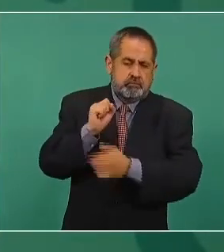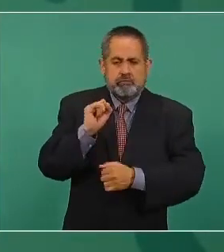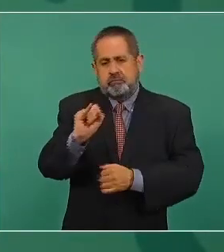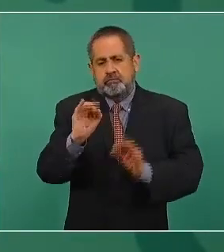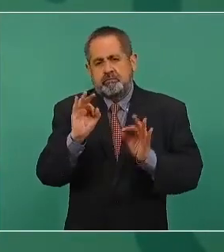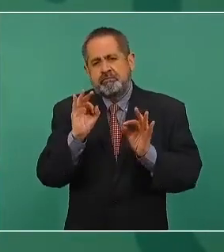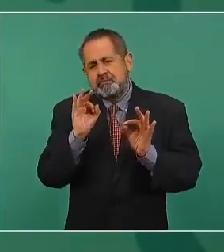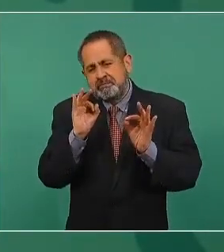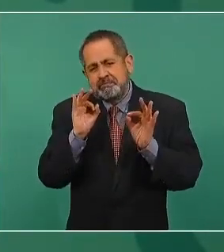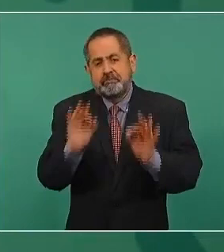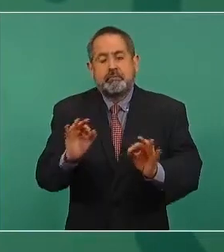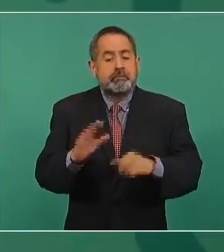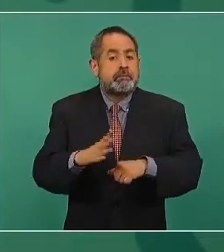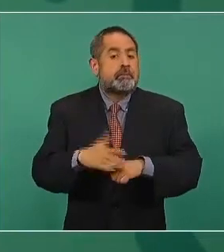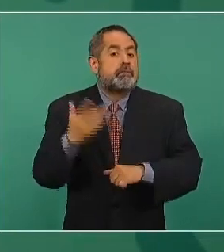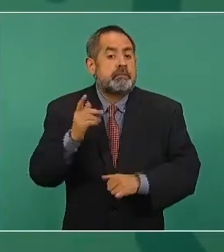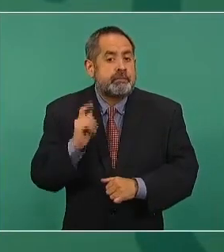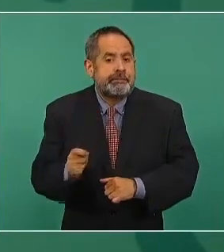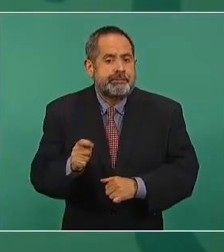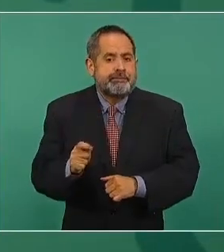porque ya se cuenta